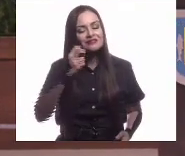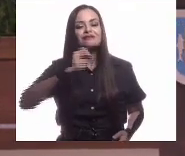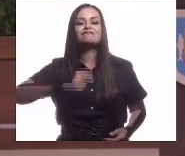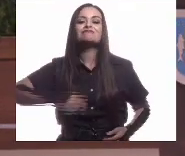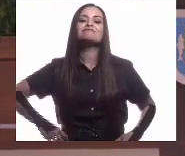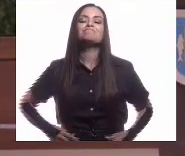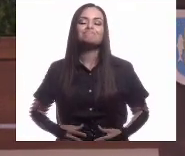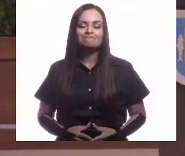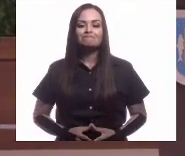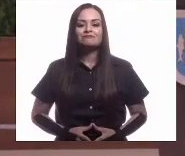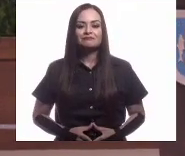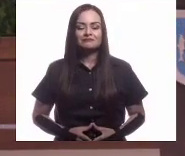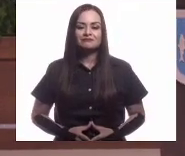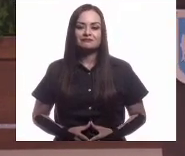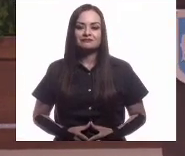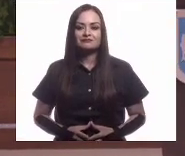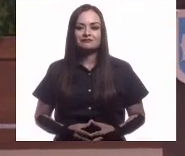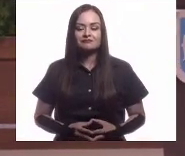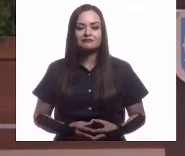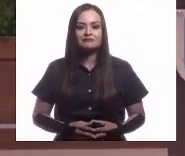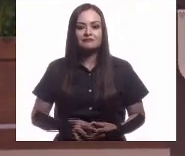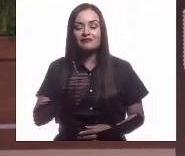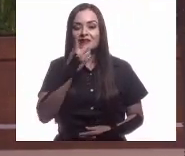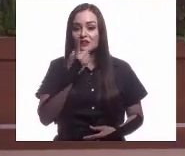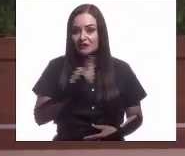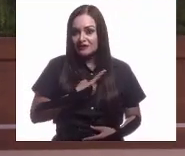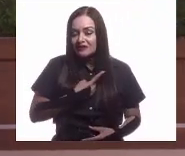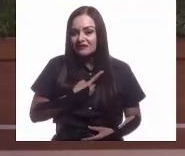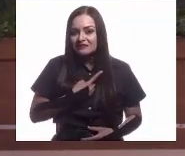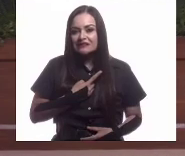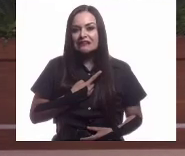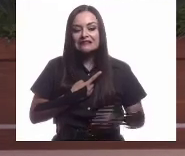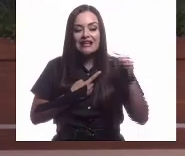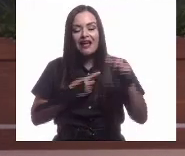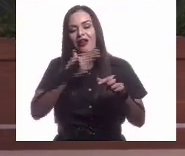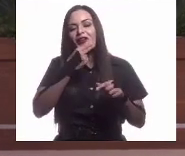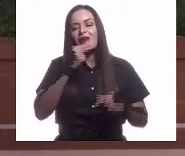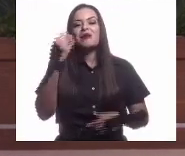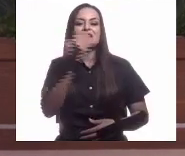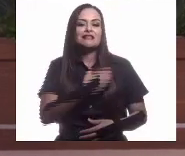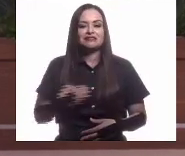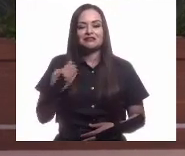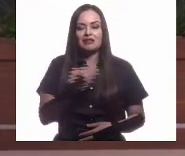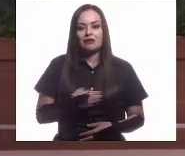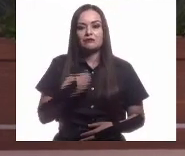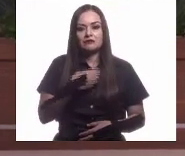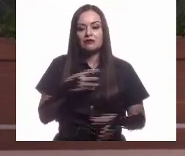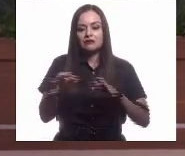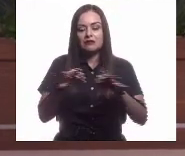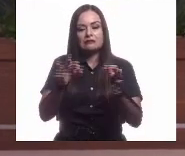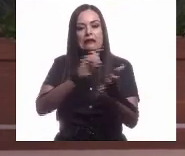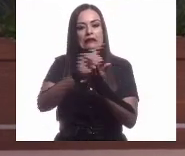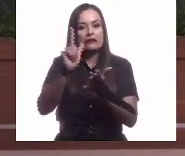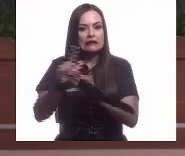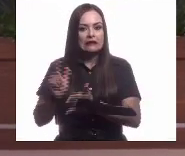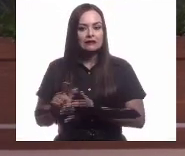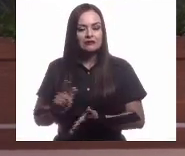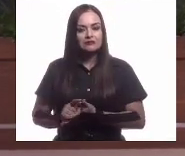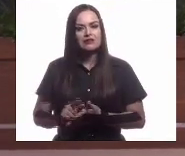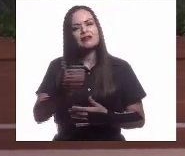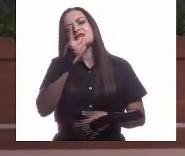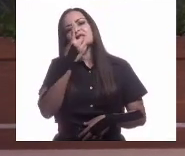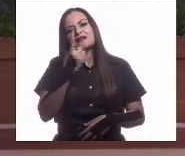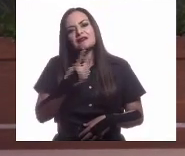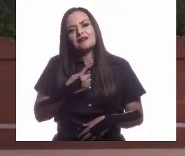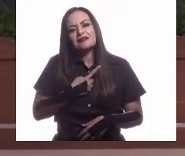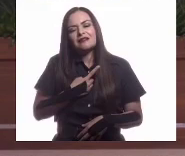muy grande. Ahora nos dice hasta de manera jocosa que está muy contento, trabaja en una compañía de limpieza y dice que le pagan por